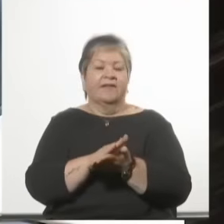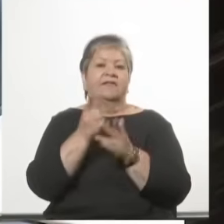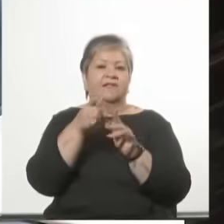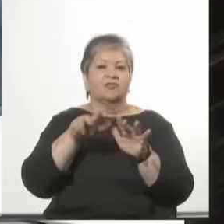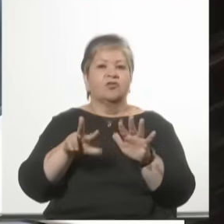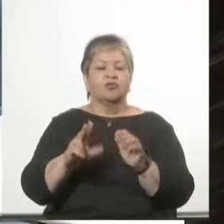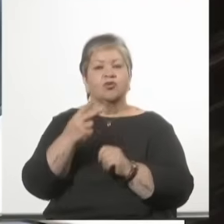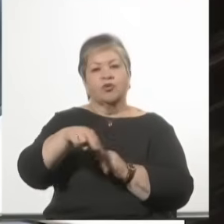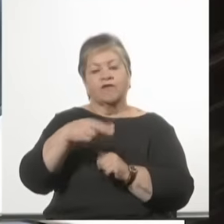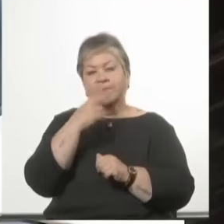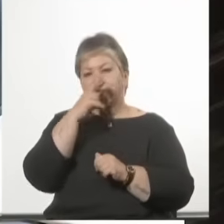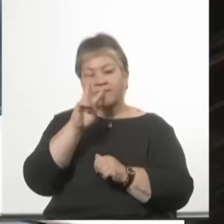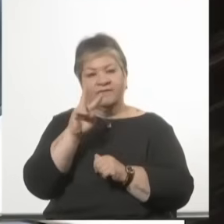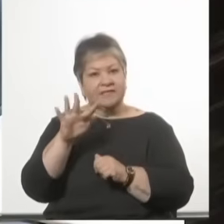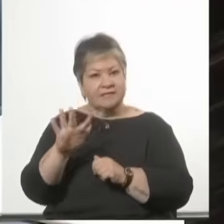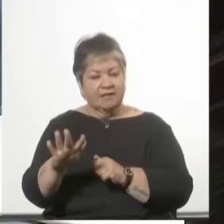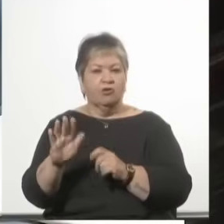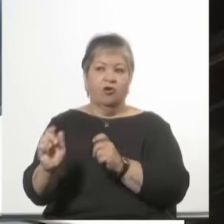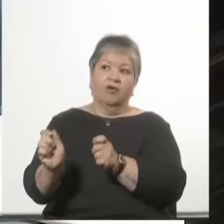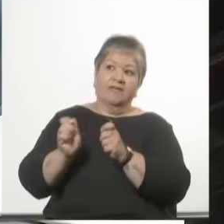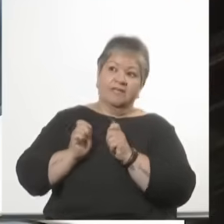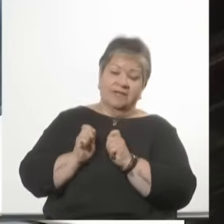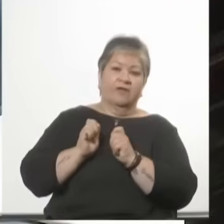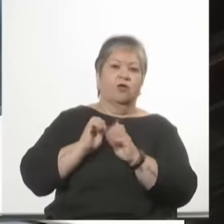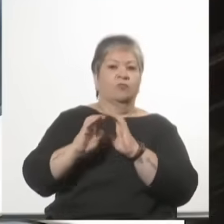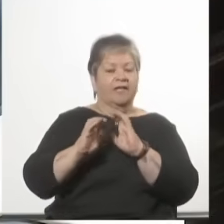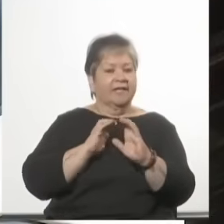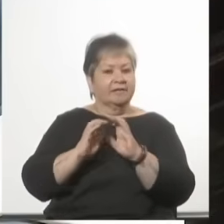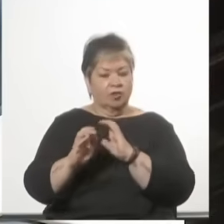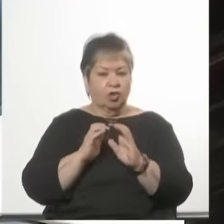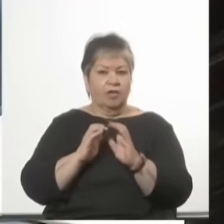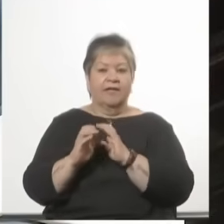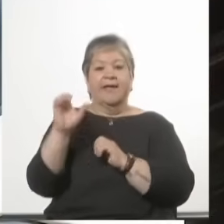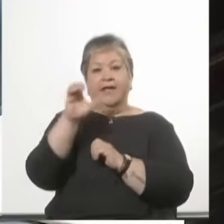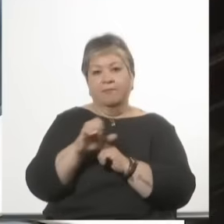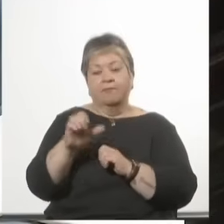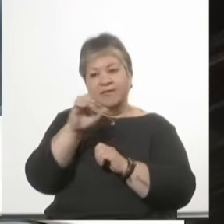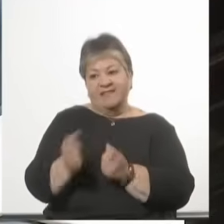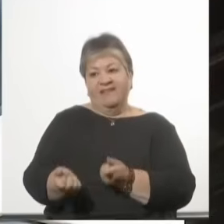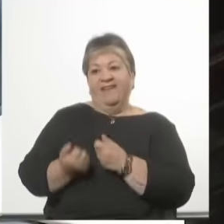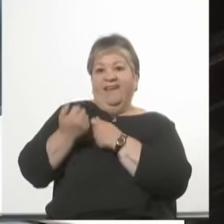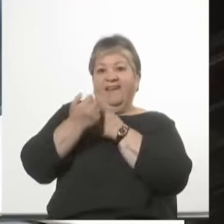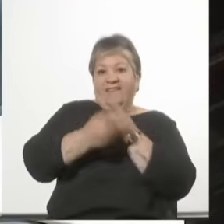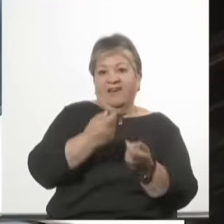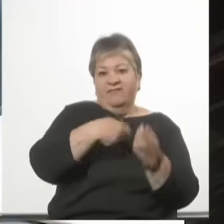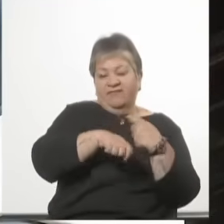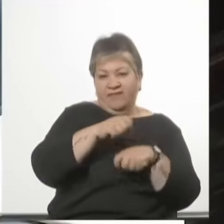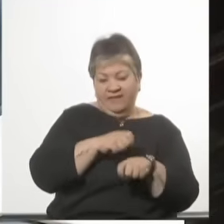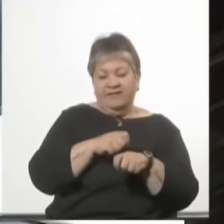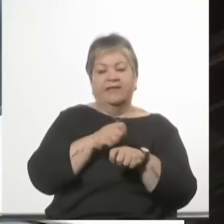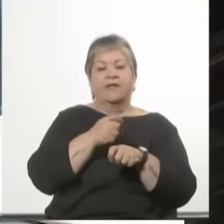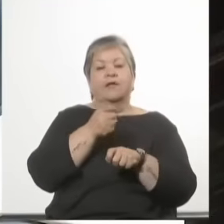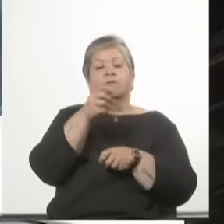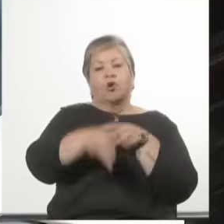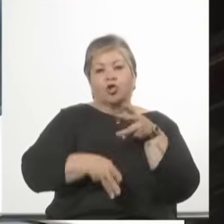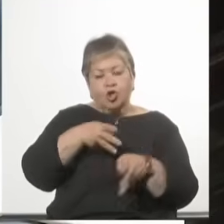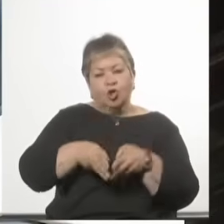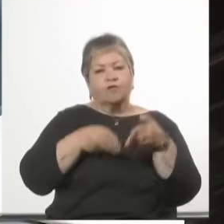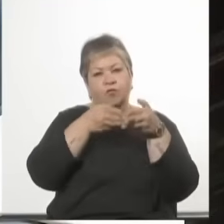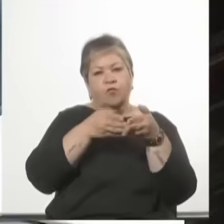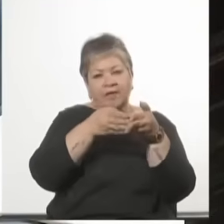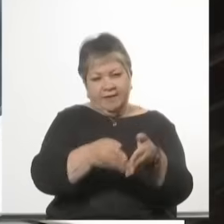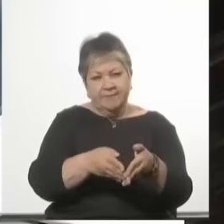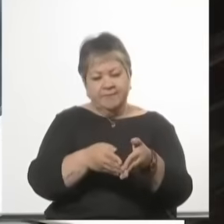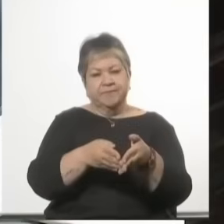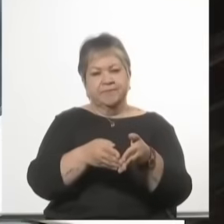18 de noviembre de 2025 recibió comunicación del representante de Caterpillar en España, proveedor de los motores de los buques objeto del